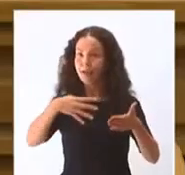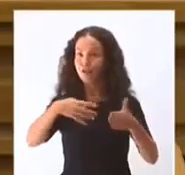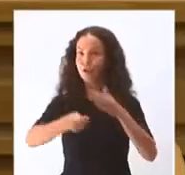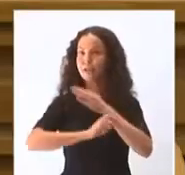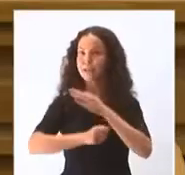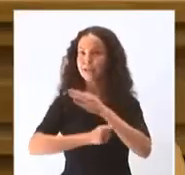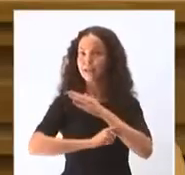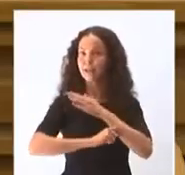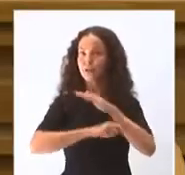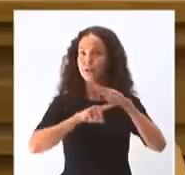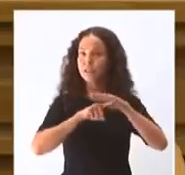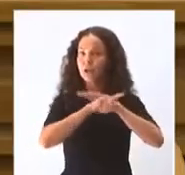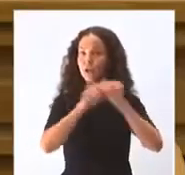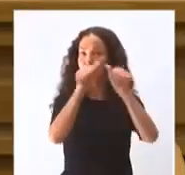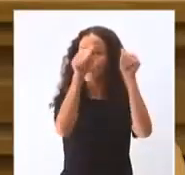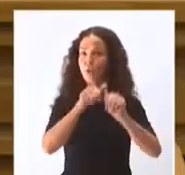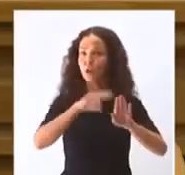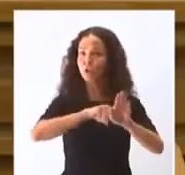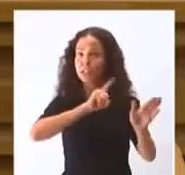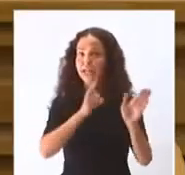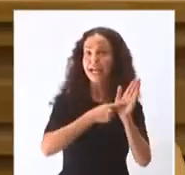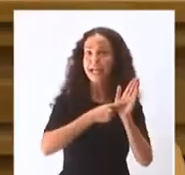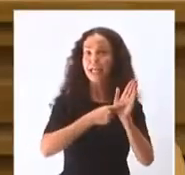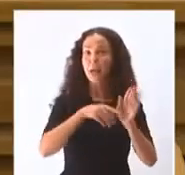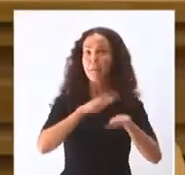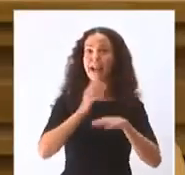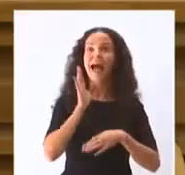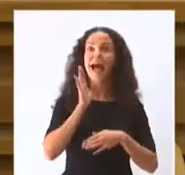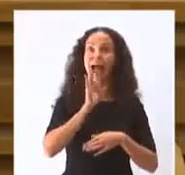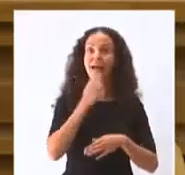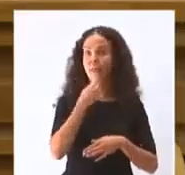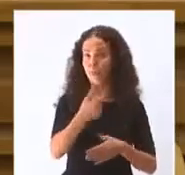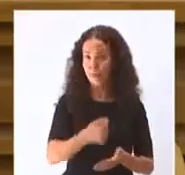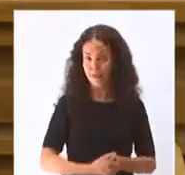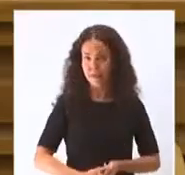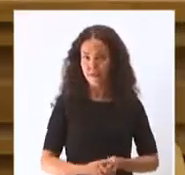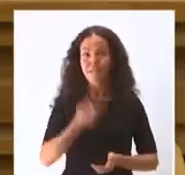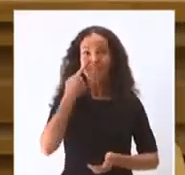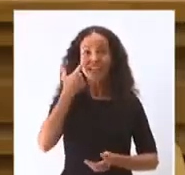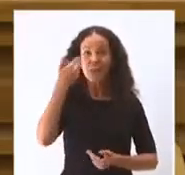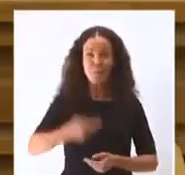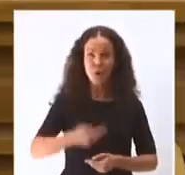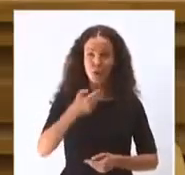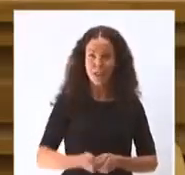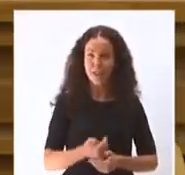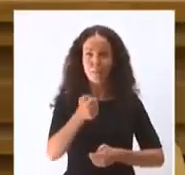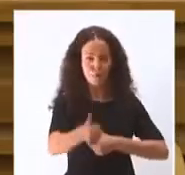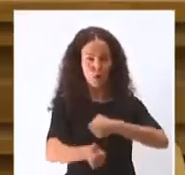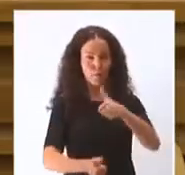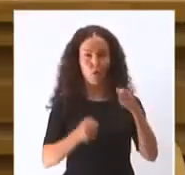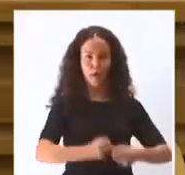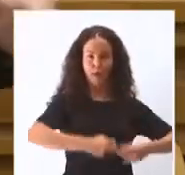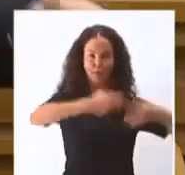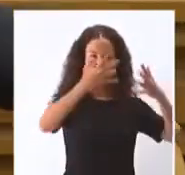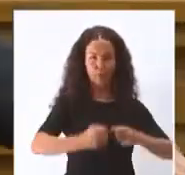estratégico de desarrollo del modelo integral para esto que les plantearon fíjense que es importante que a medida que vamos haciendo edificios vamos